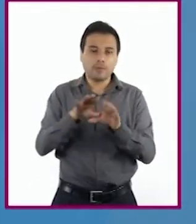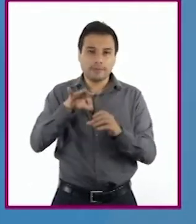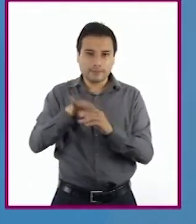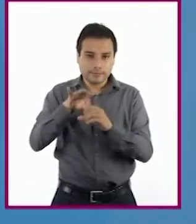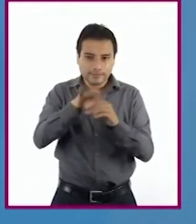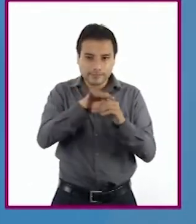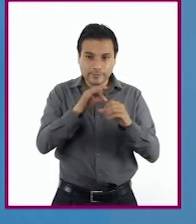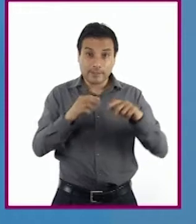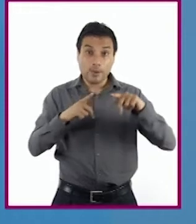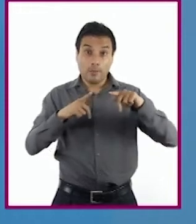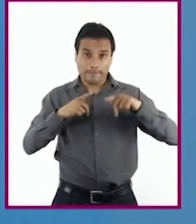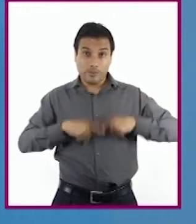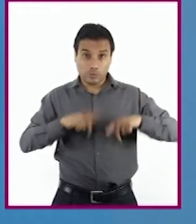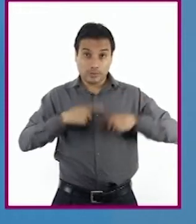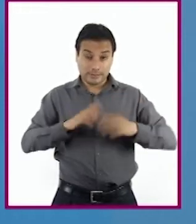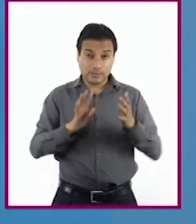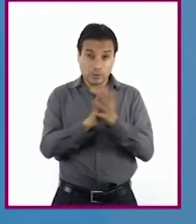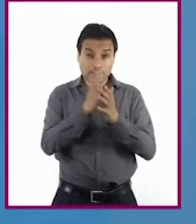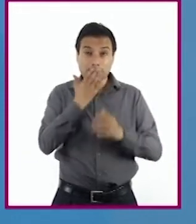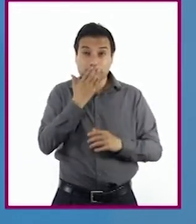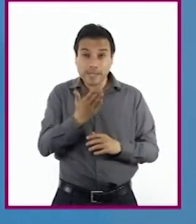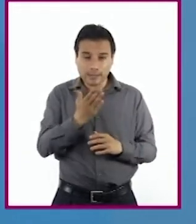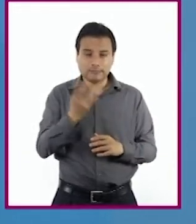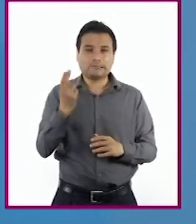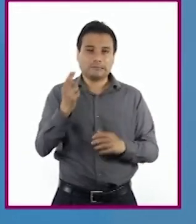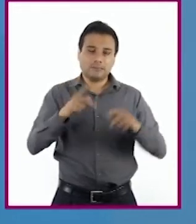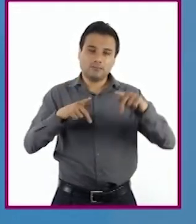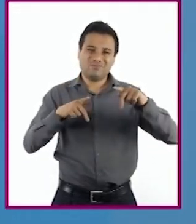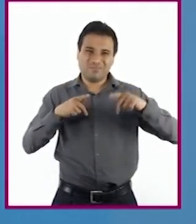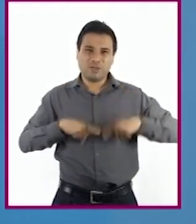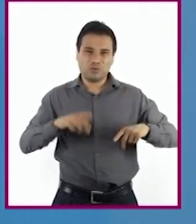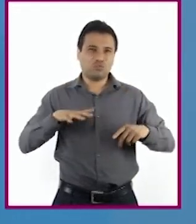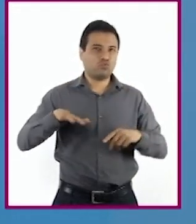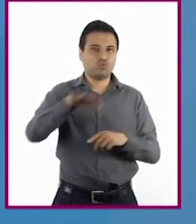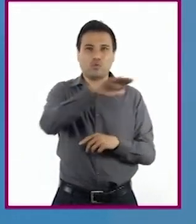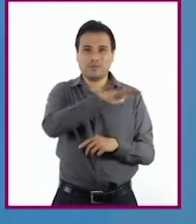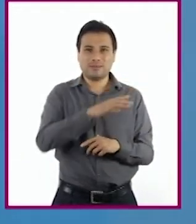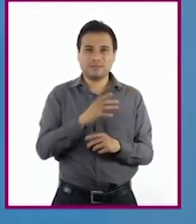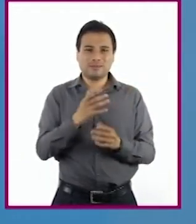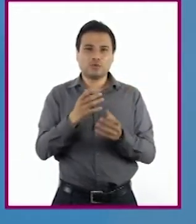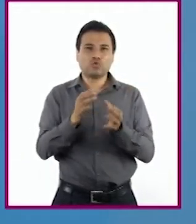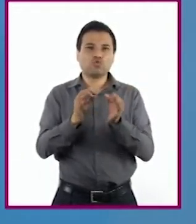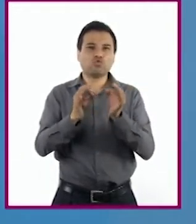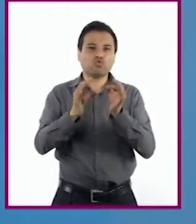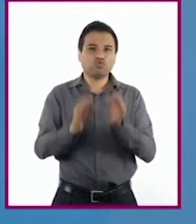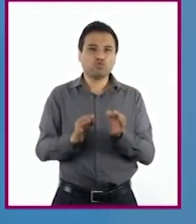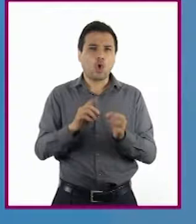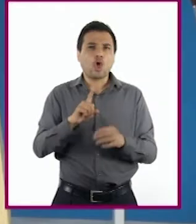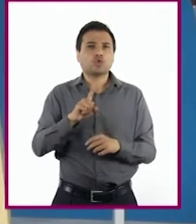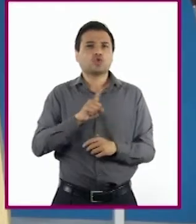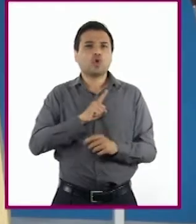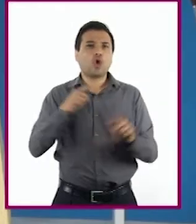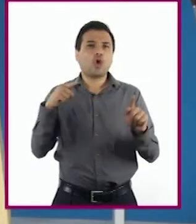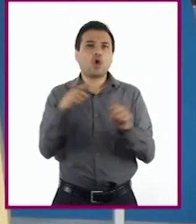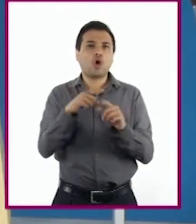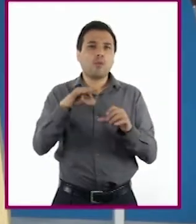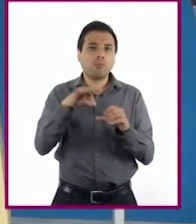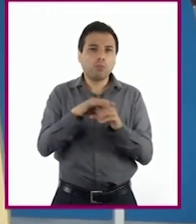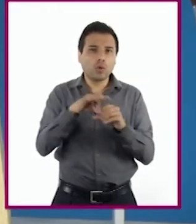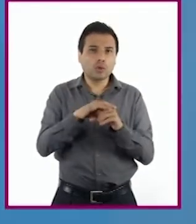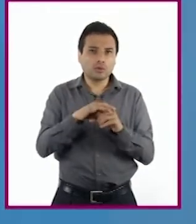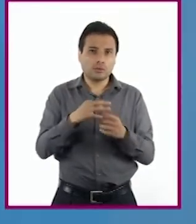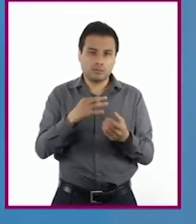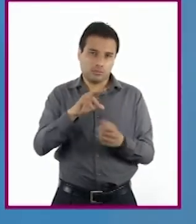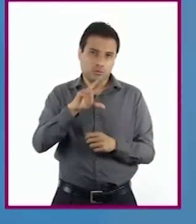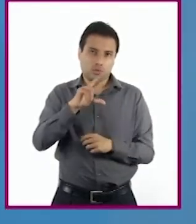siendo democráticas, necesitamos que la ciudadanía haga algo más que elegir a sus gobernantes. Les